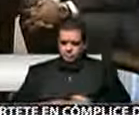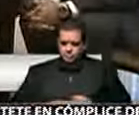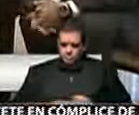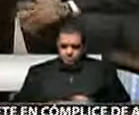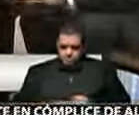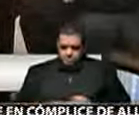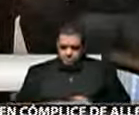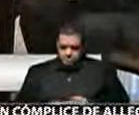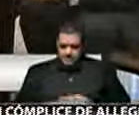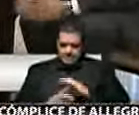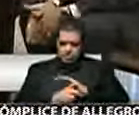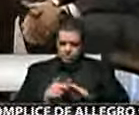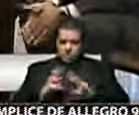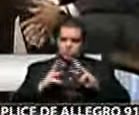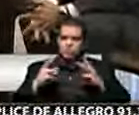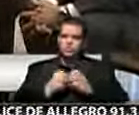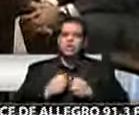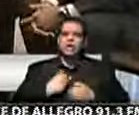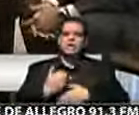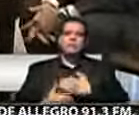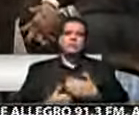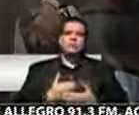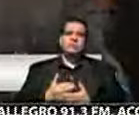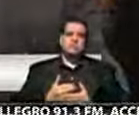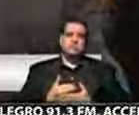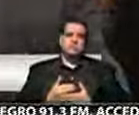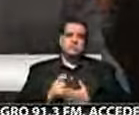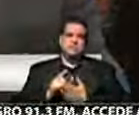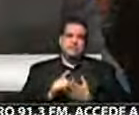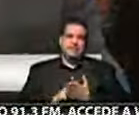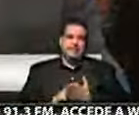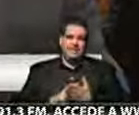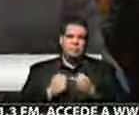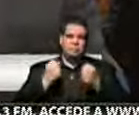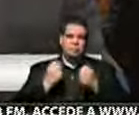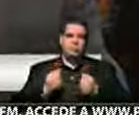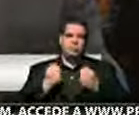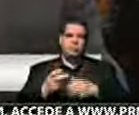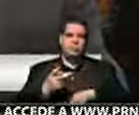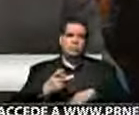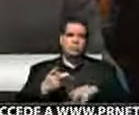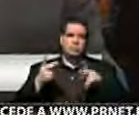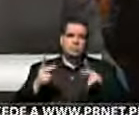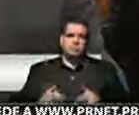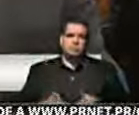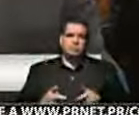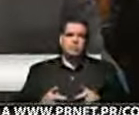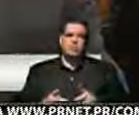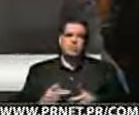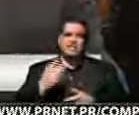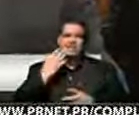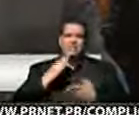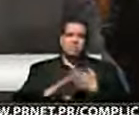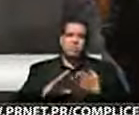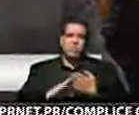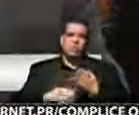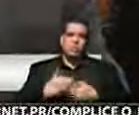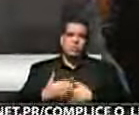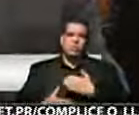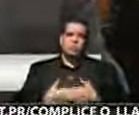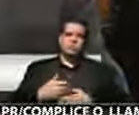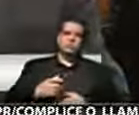el desarrollo de talleres sobre lo que es el proceso legislativo cientos de personas saben cómo corre un proceso legislativo